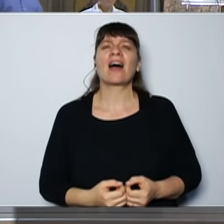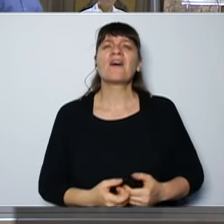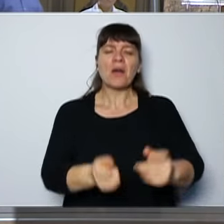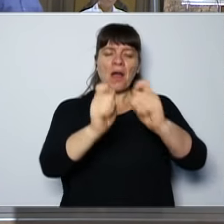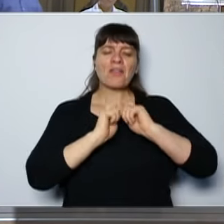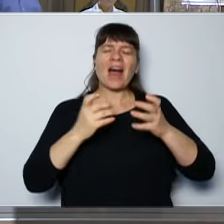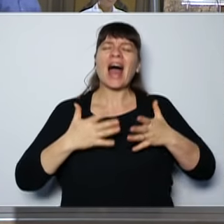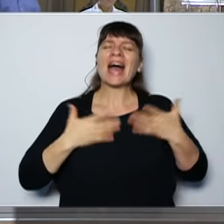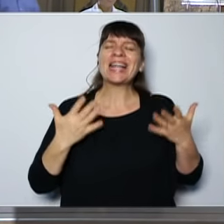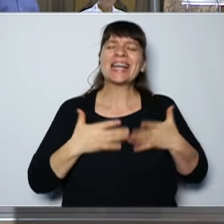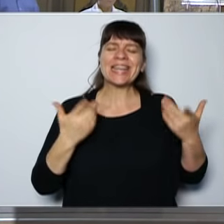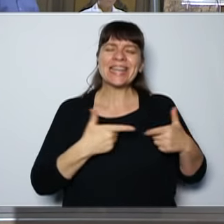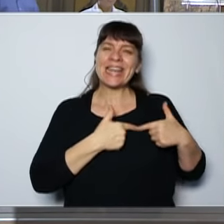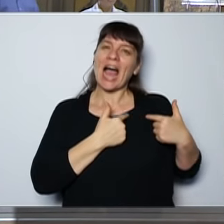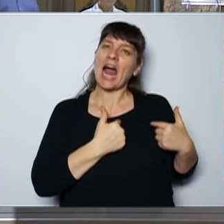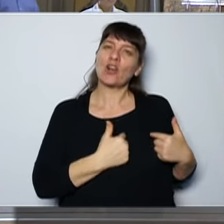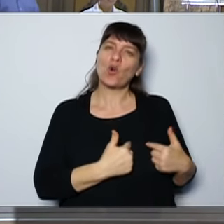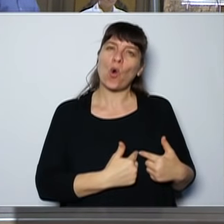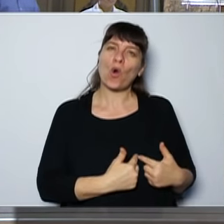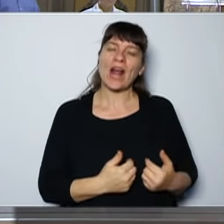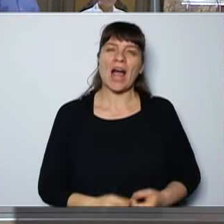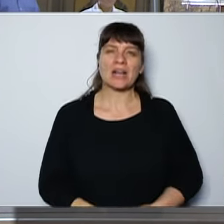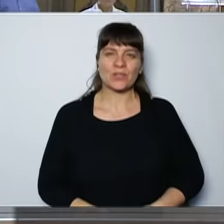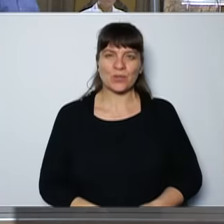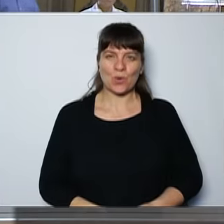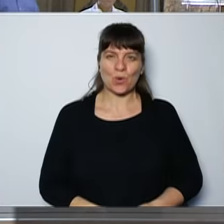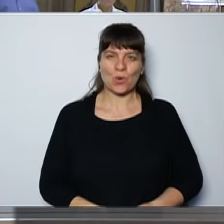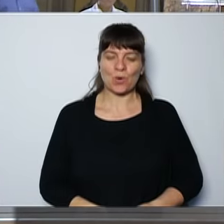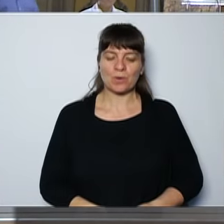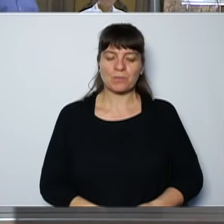es perfecta, da alegría al corazón.